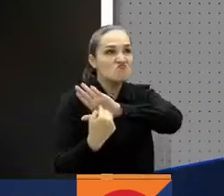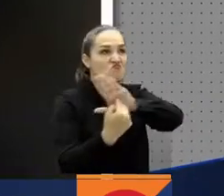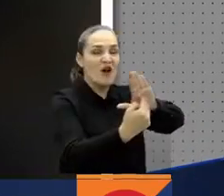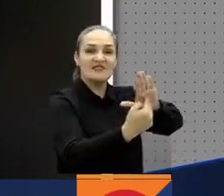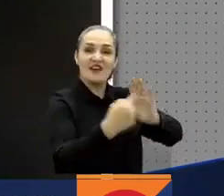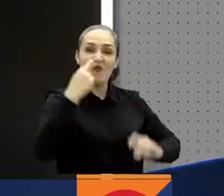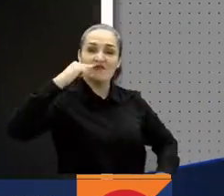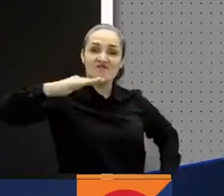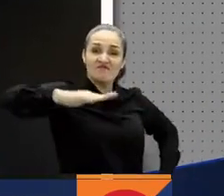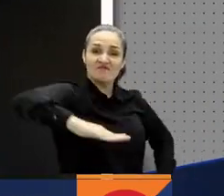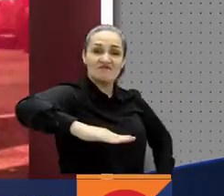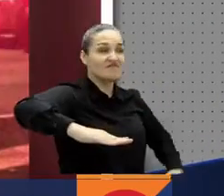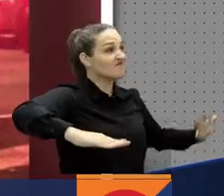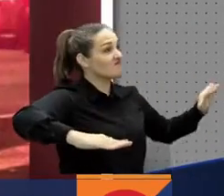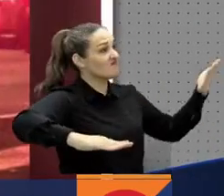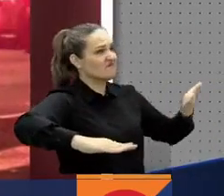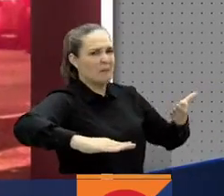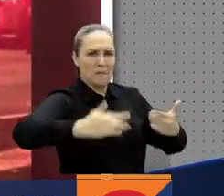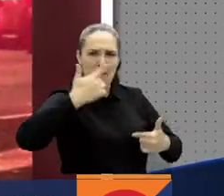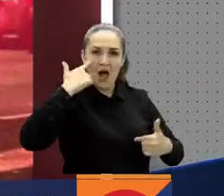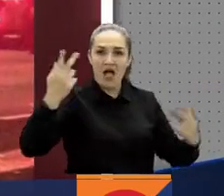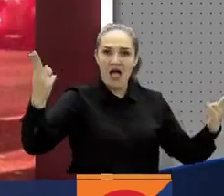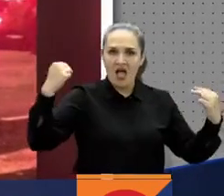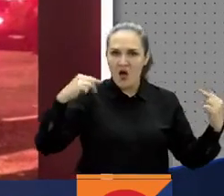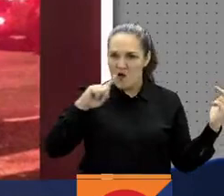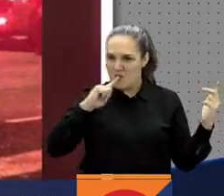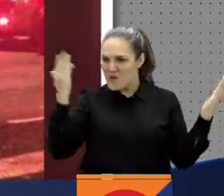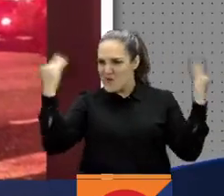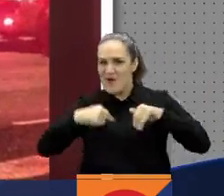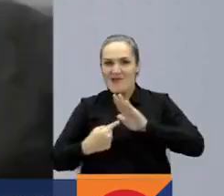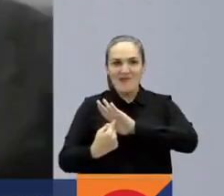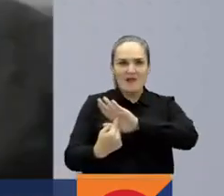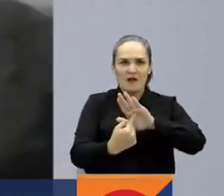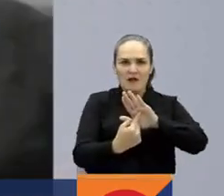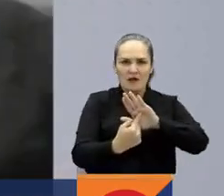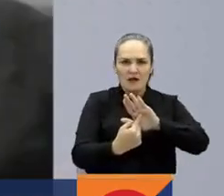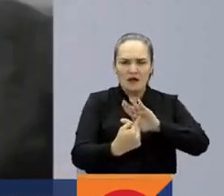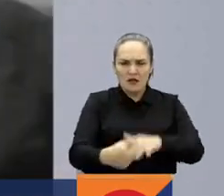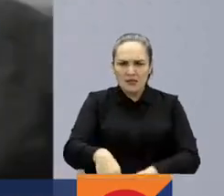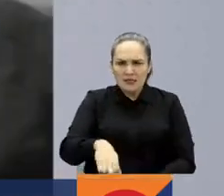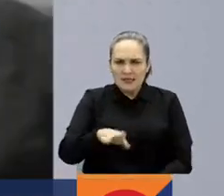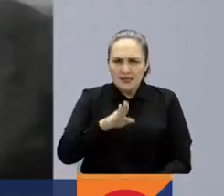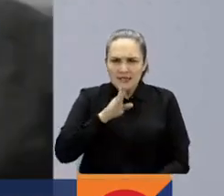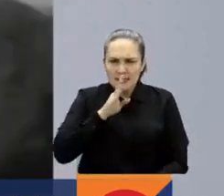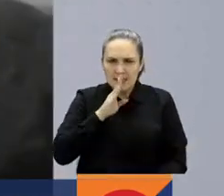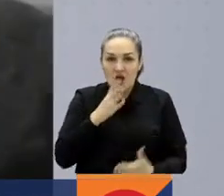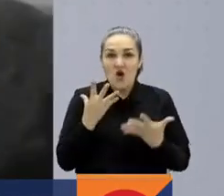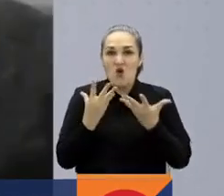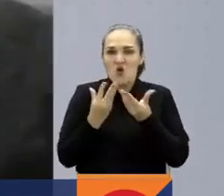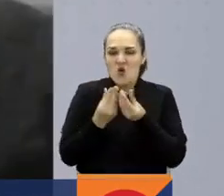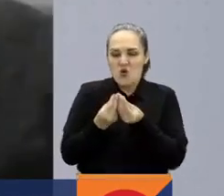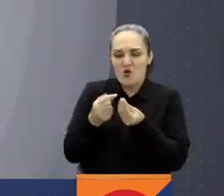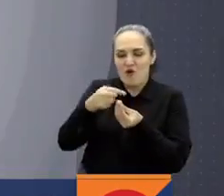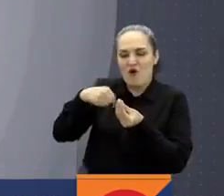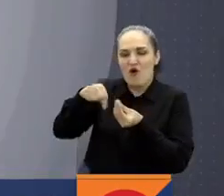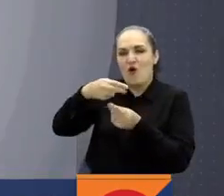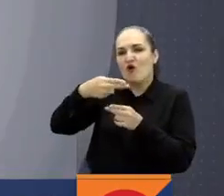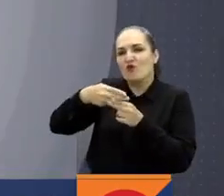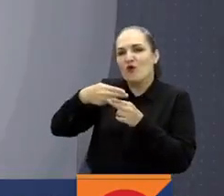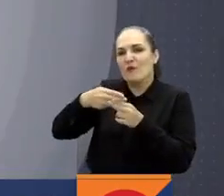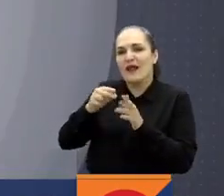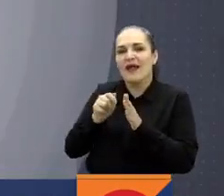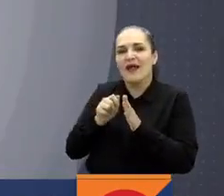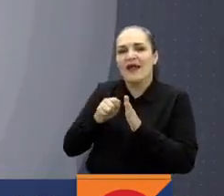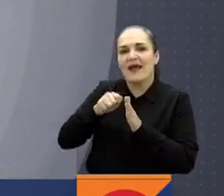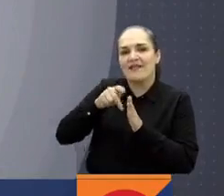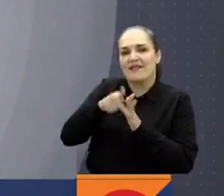trofeo. Pistas que apuntan la mirada de las autoridades hacia la tenebrosa banda delincuencial conocida como el Tren de Aragua. A